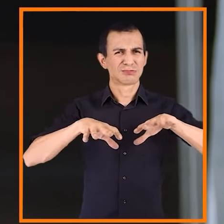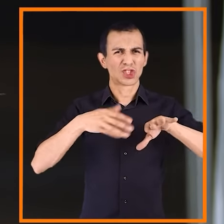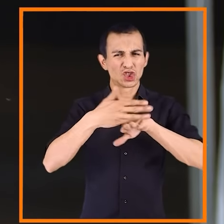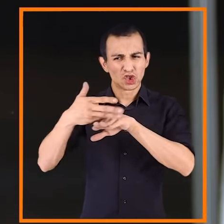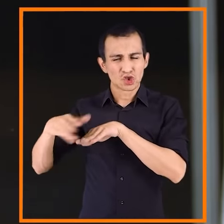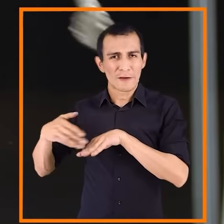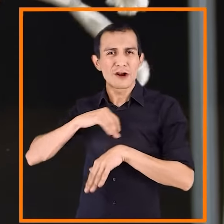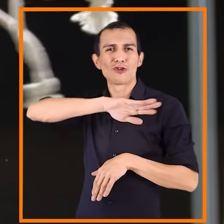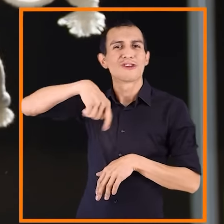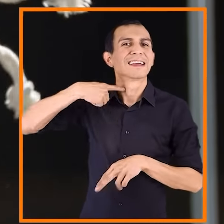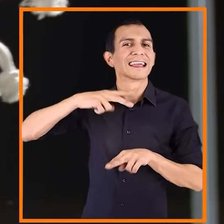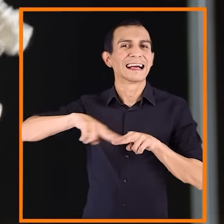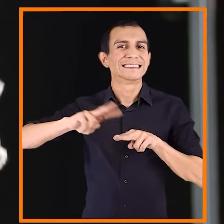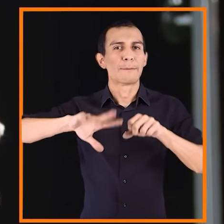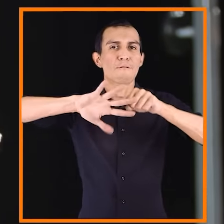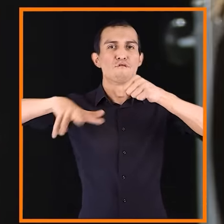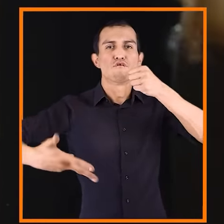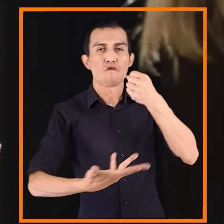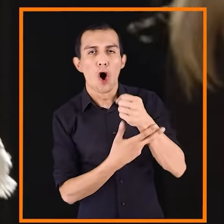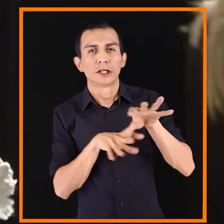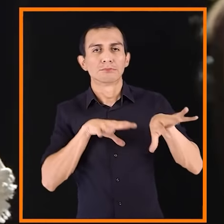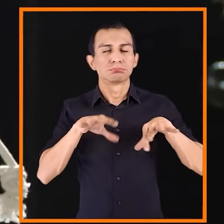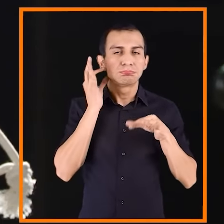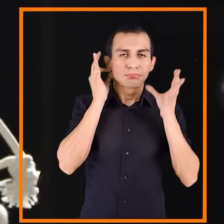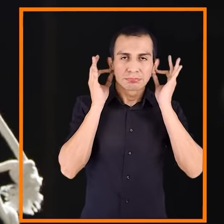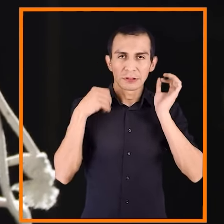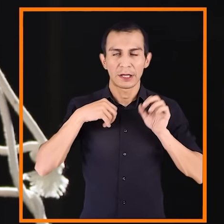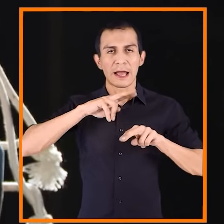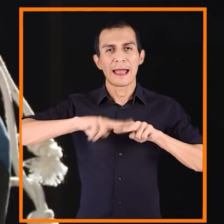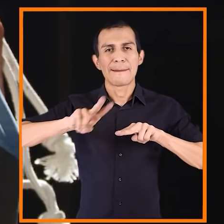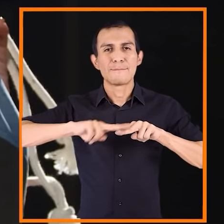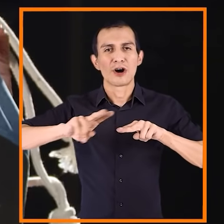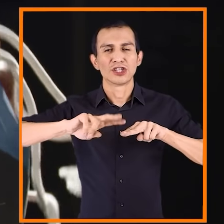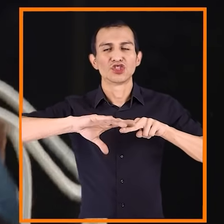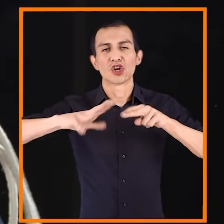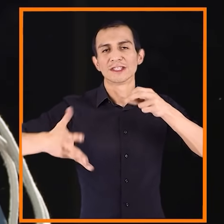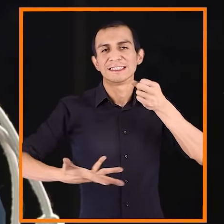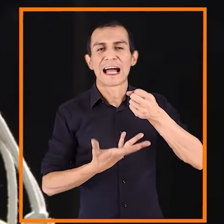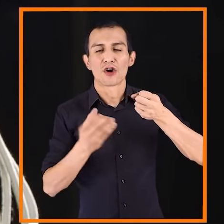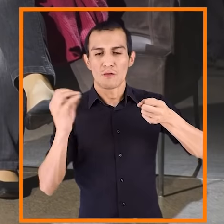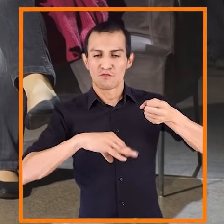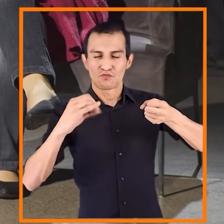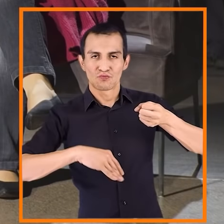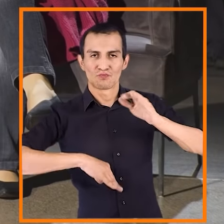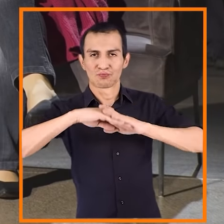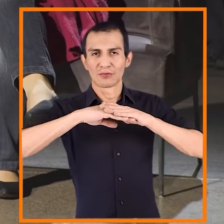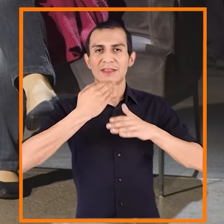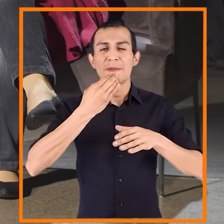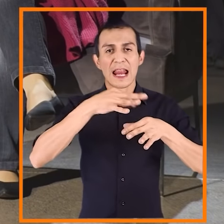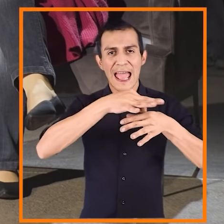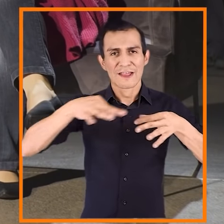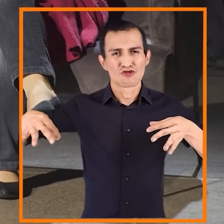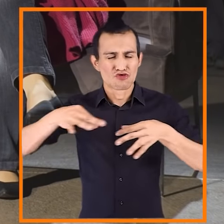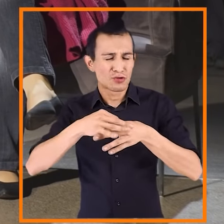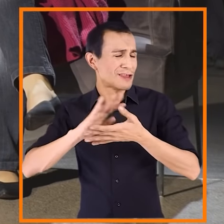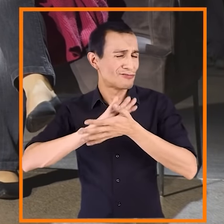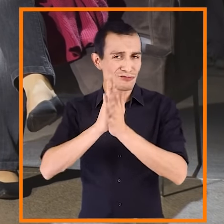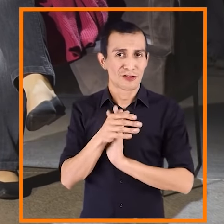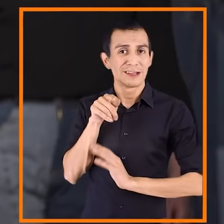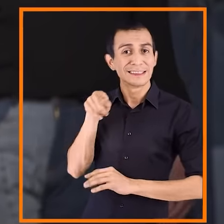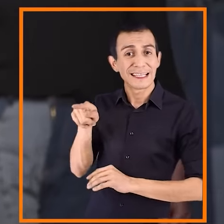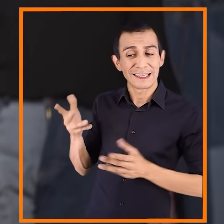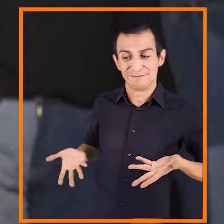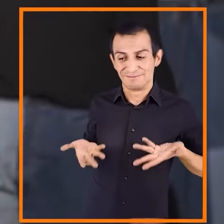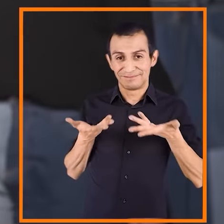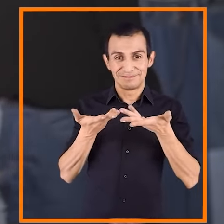los retazos, nosotros lo que hacemos son bolsas, accesorios, hemos rellenado sacos de box, estuches, de todo. Y este